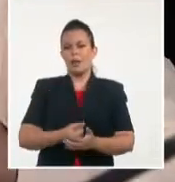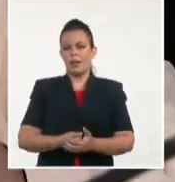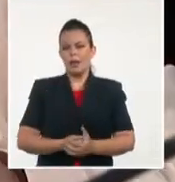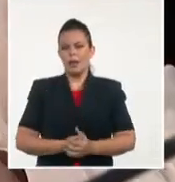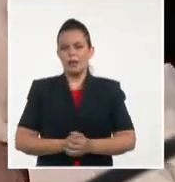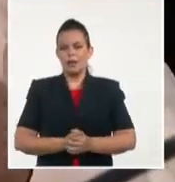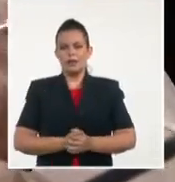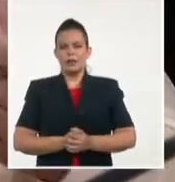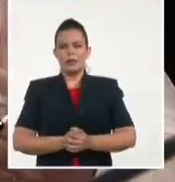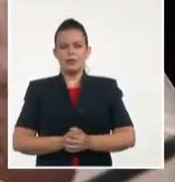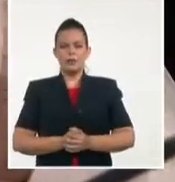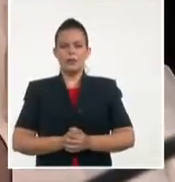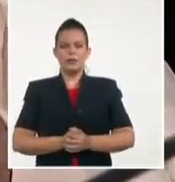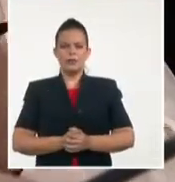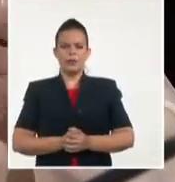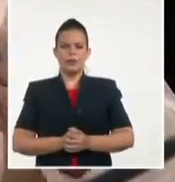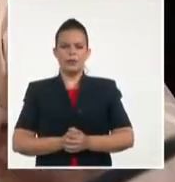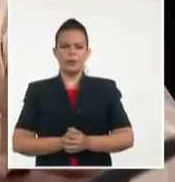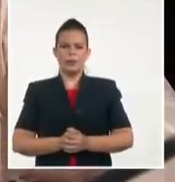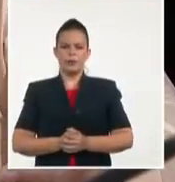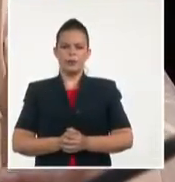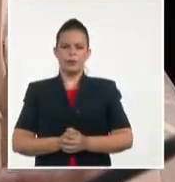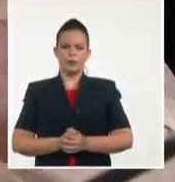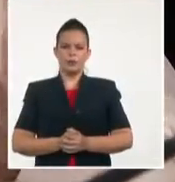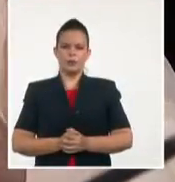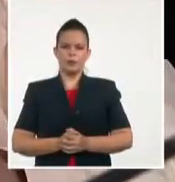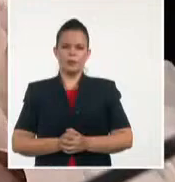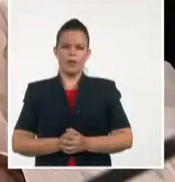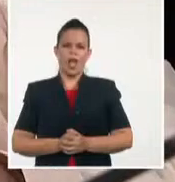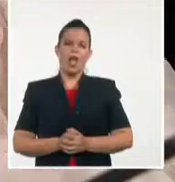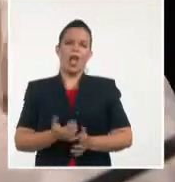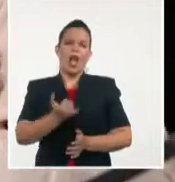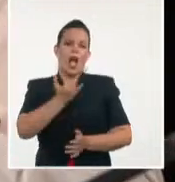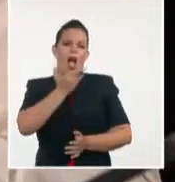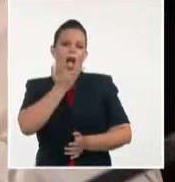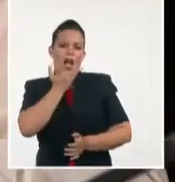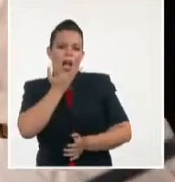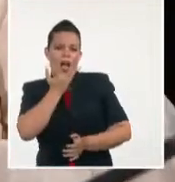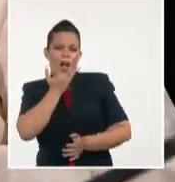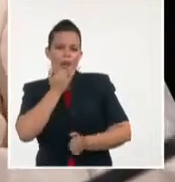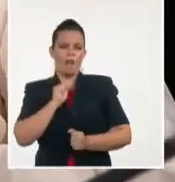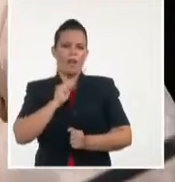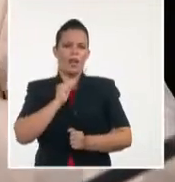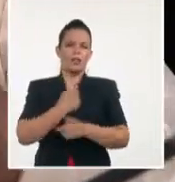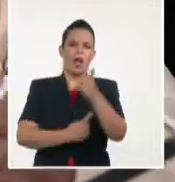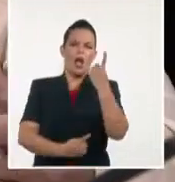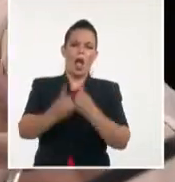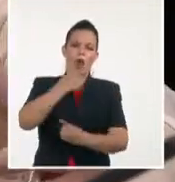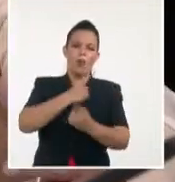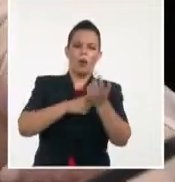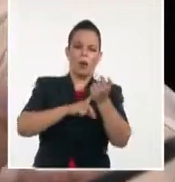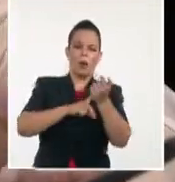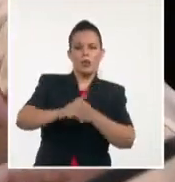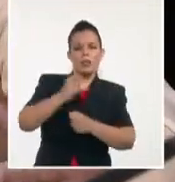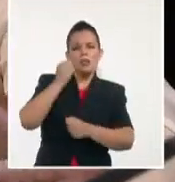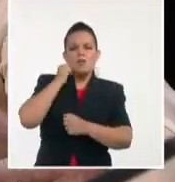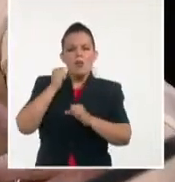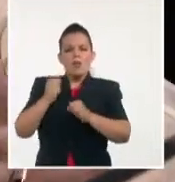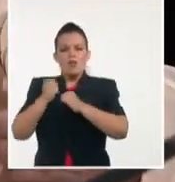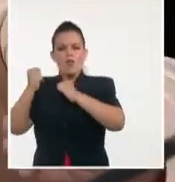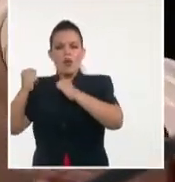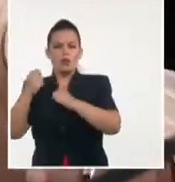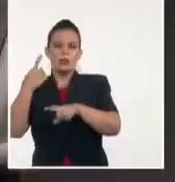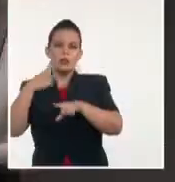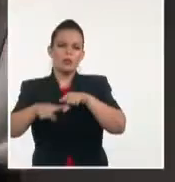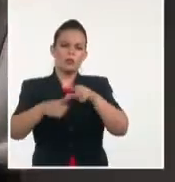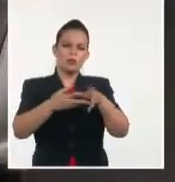estado impactando en unos territorios con más fuerza, en otros con menos, pero prácticamente ha impactado todos los